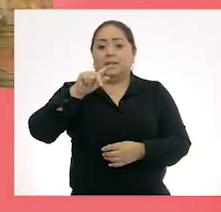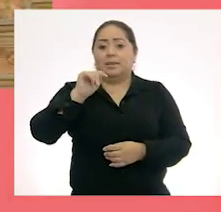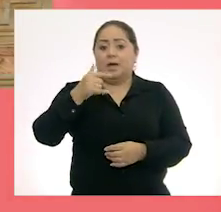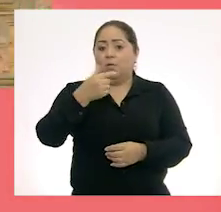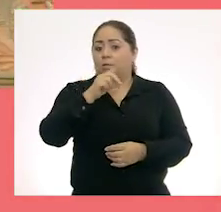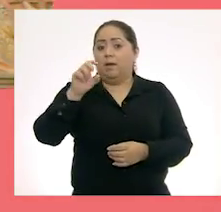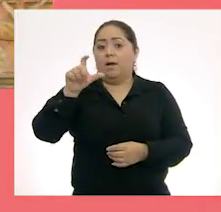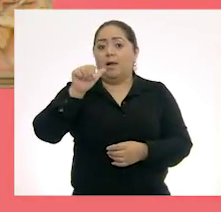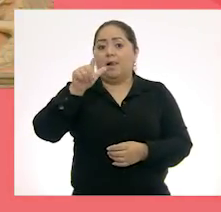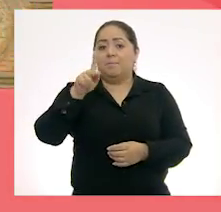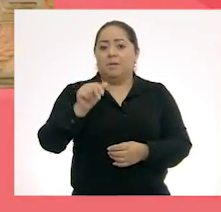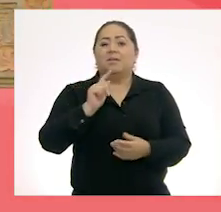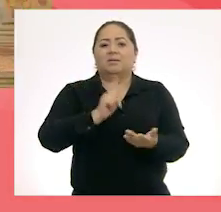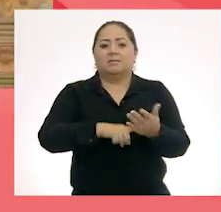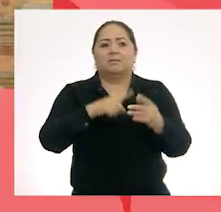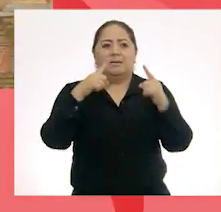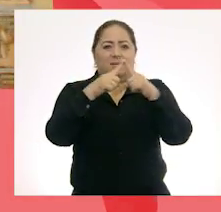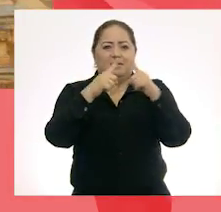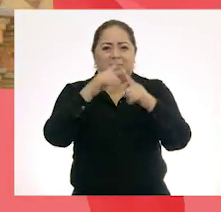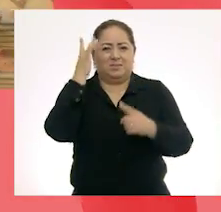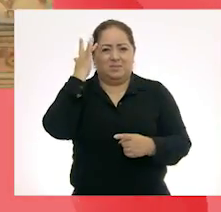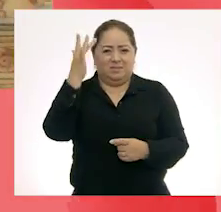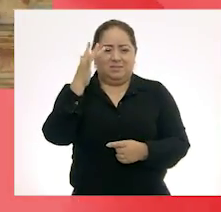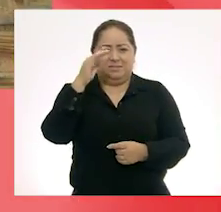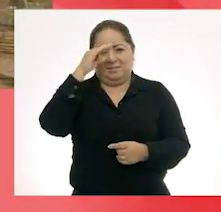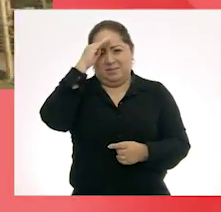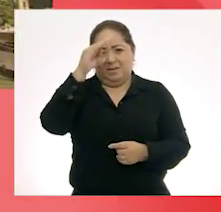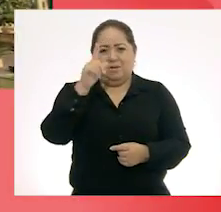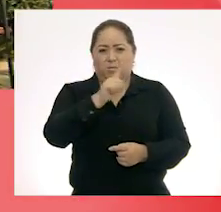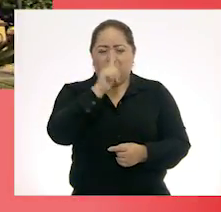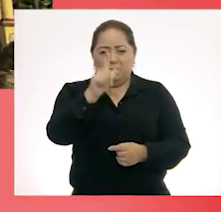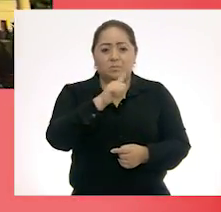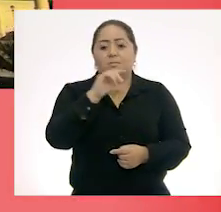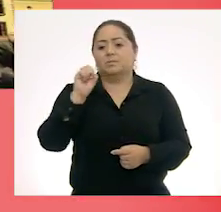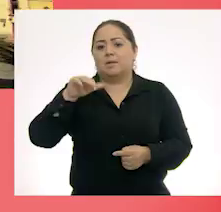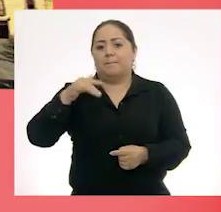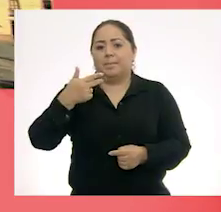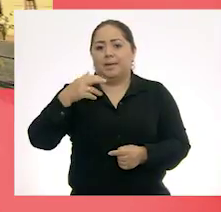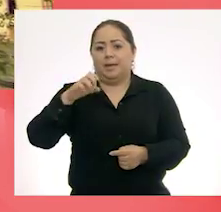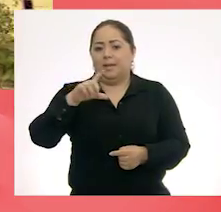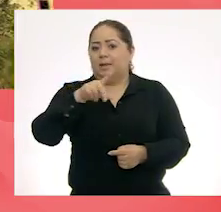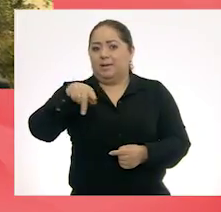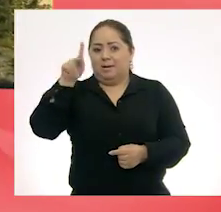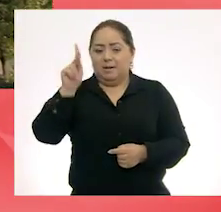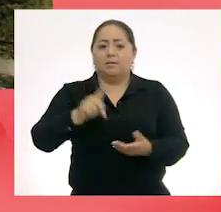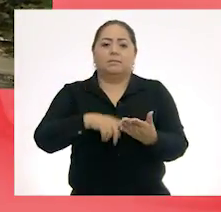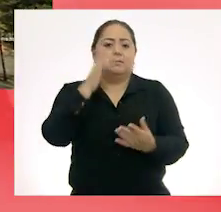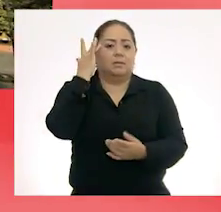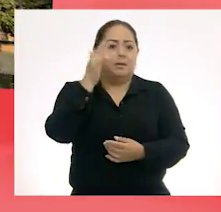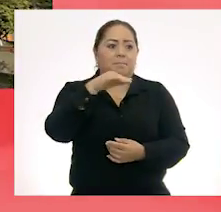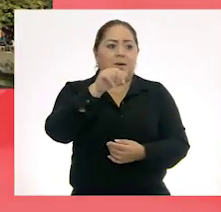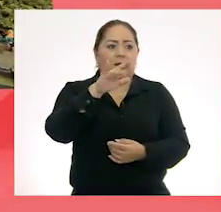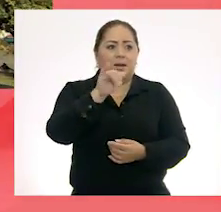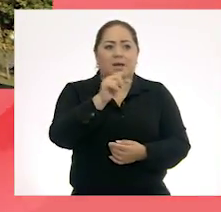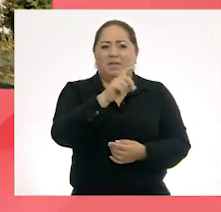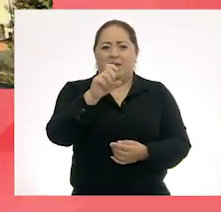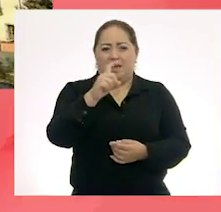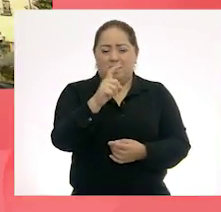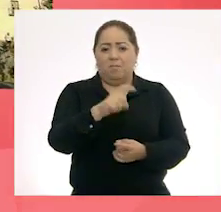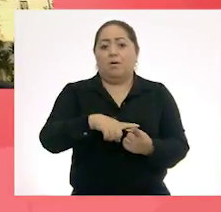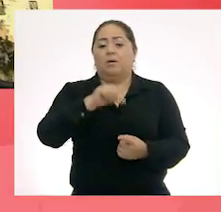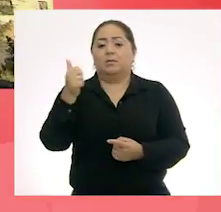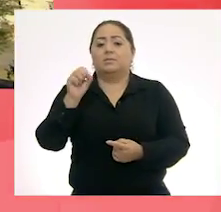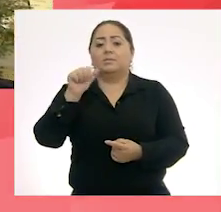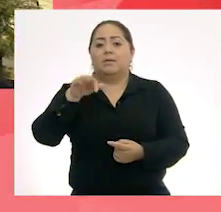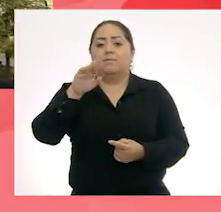Jalpan, Nuestra Señora de la Luz de Tancoyotl, San Miguel con K, Santa María del Agua de Landa y